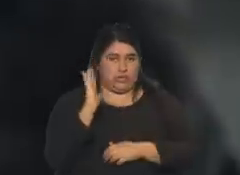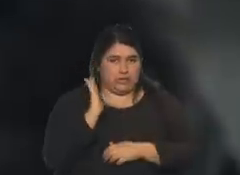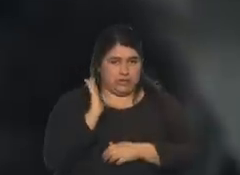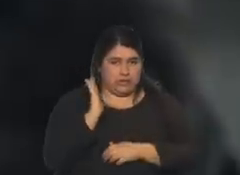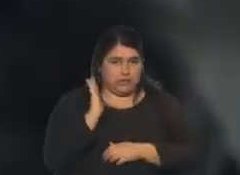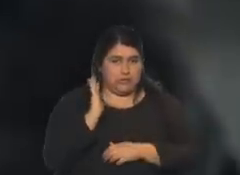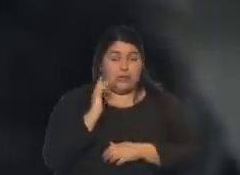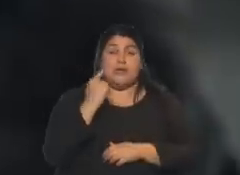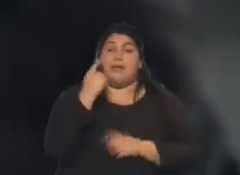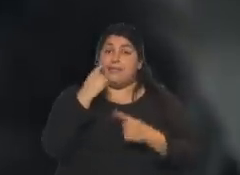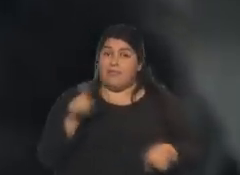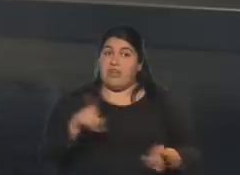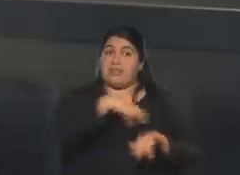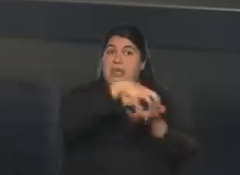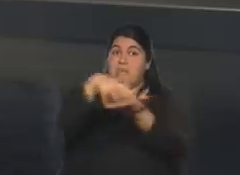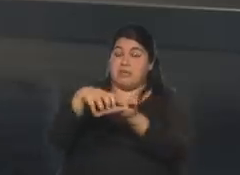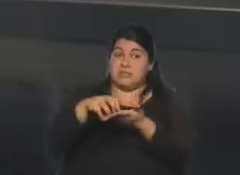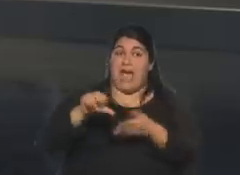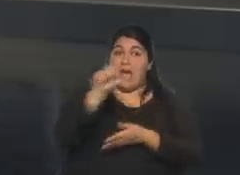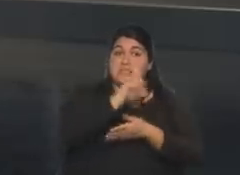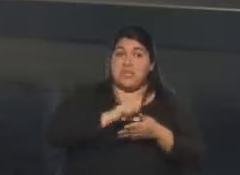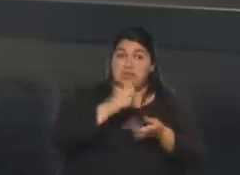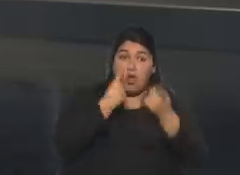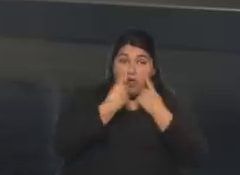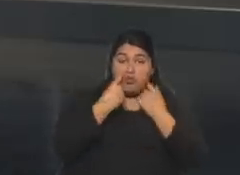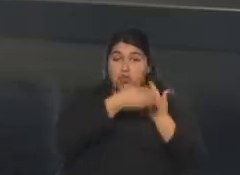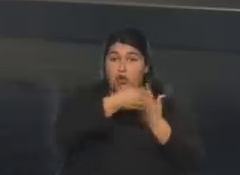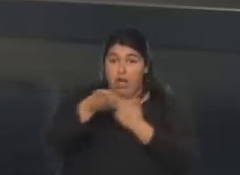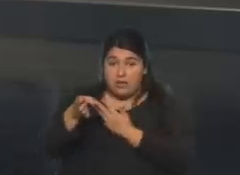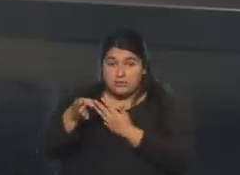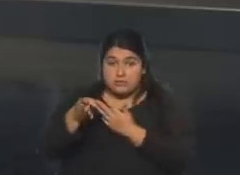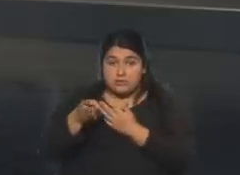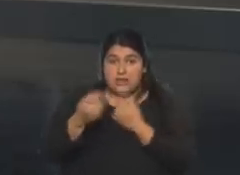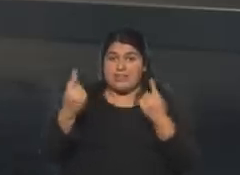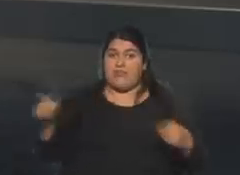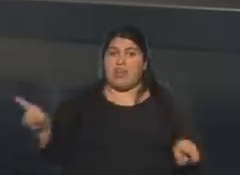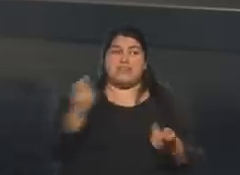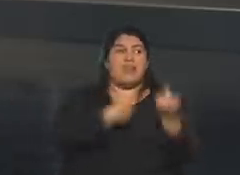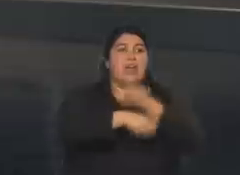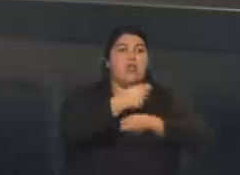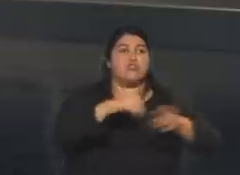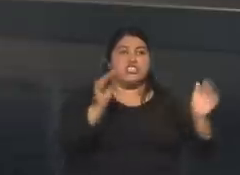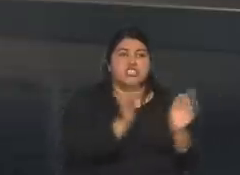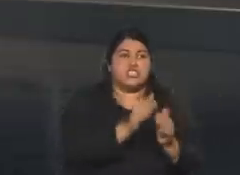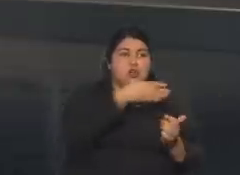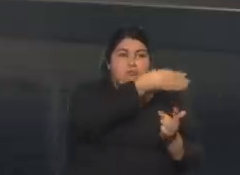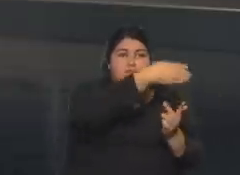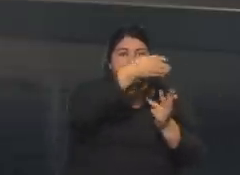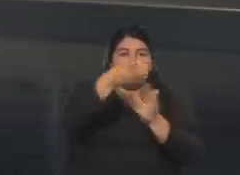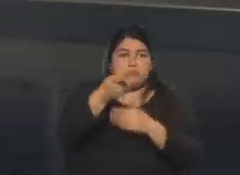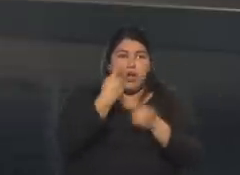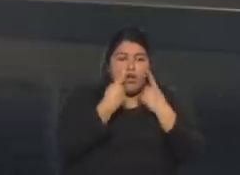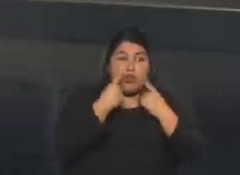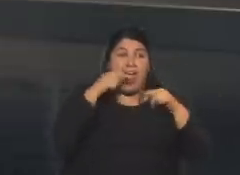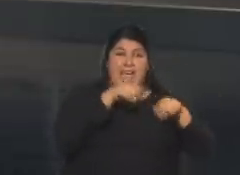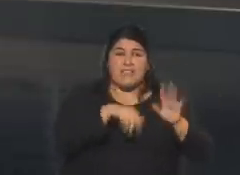cosa es controlar 8 empresas aceiteras y otra cosa es controlar, como ellos eso dicen, 150.000 comercios minoristas en distintas partes de la Argentina.